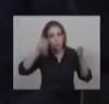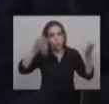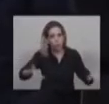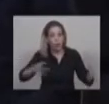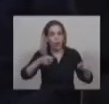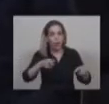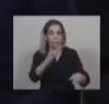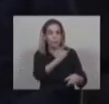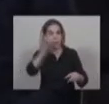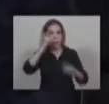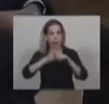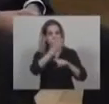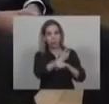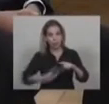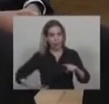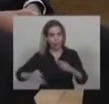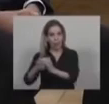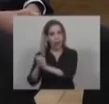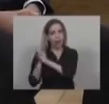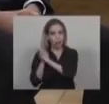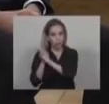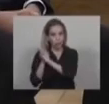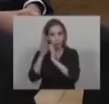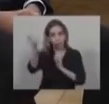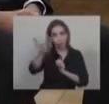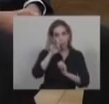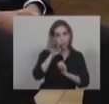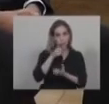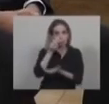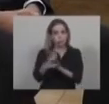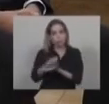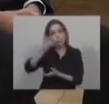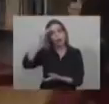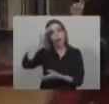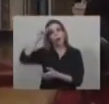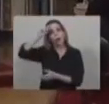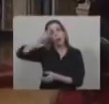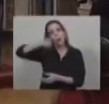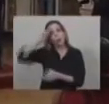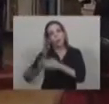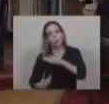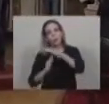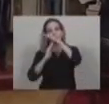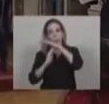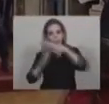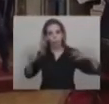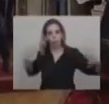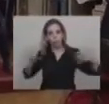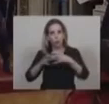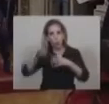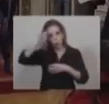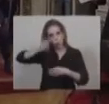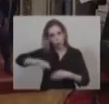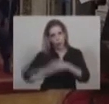el conjunto de la justicia federal, incluida la necesidad o no de cambios en la Corte